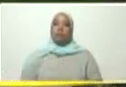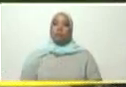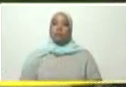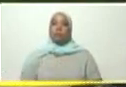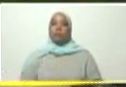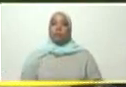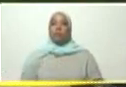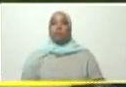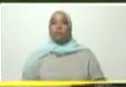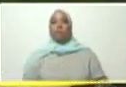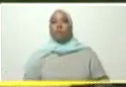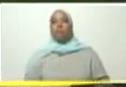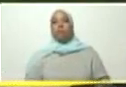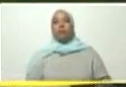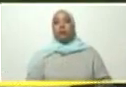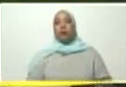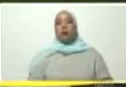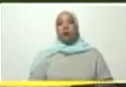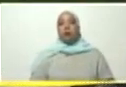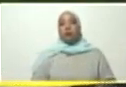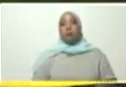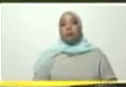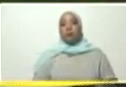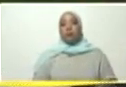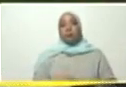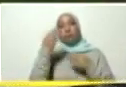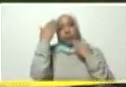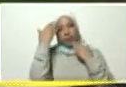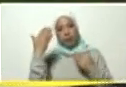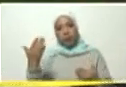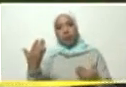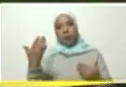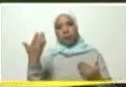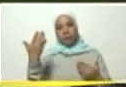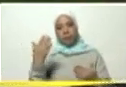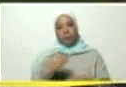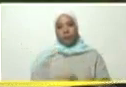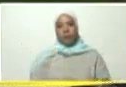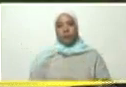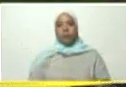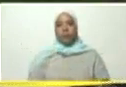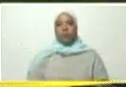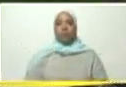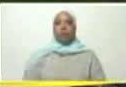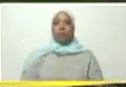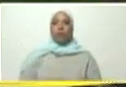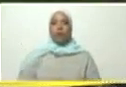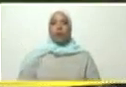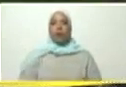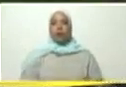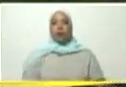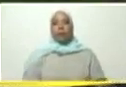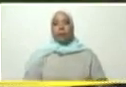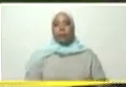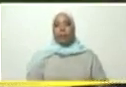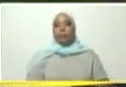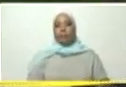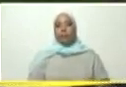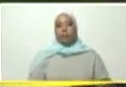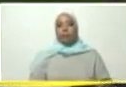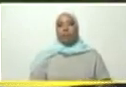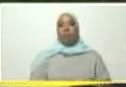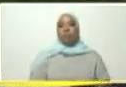milito Bueno mi saludo ellos se reunieron y